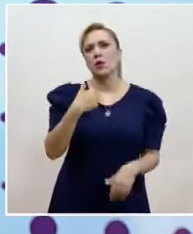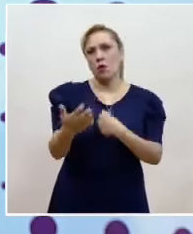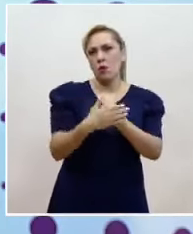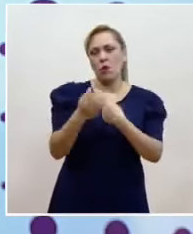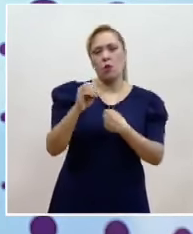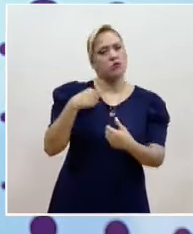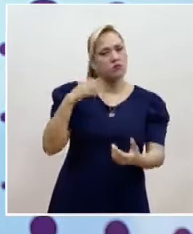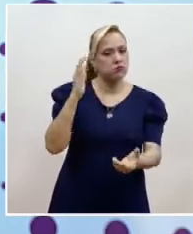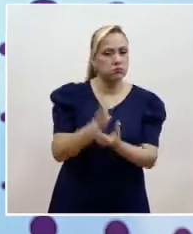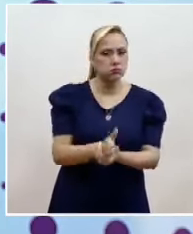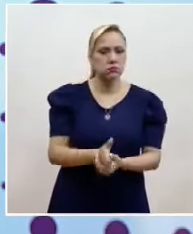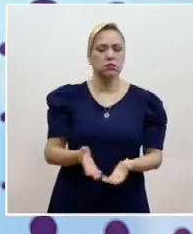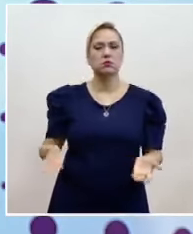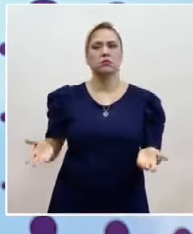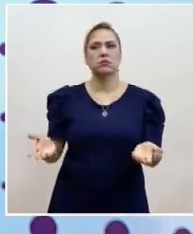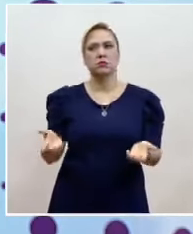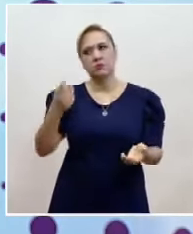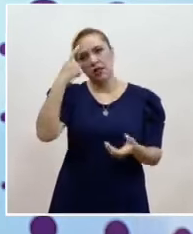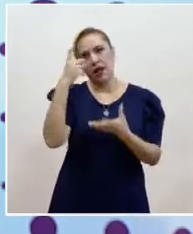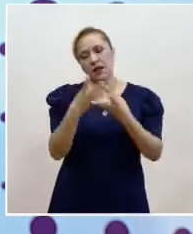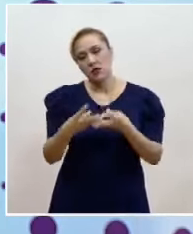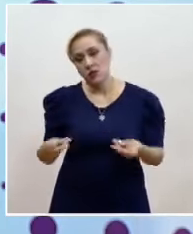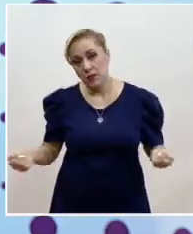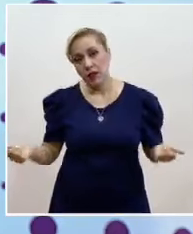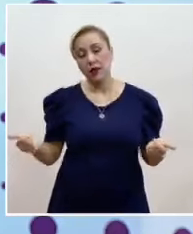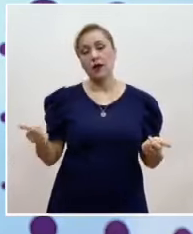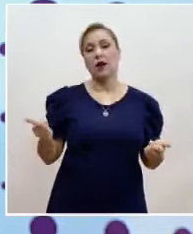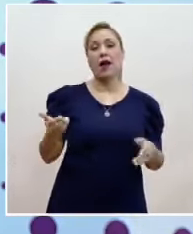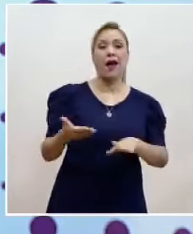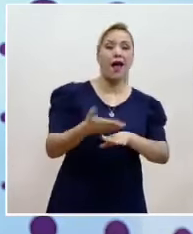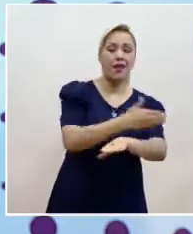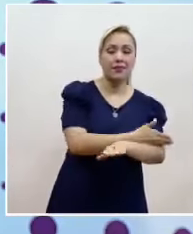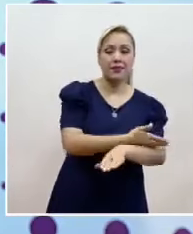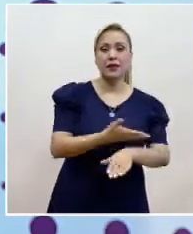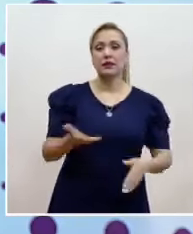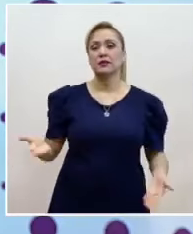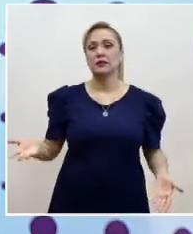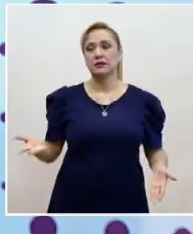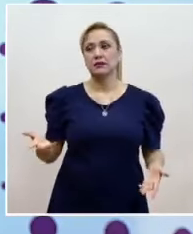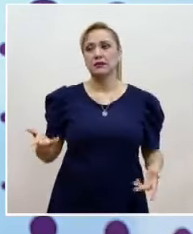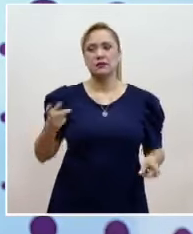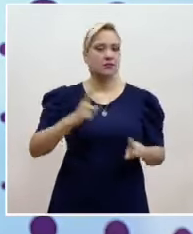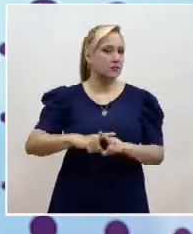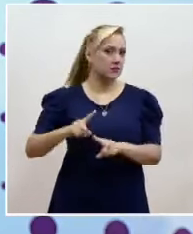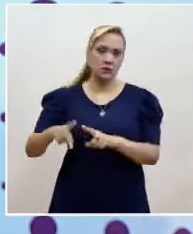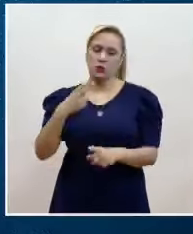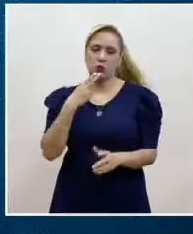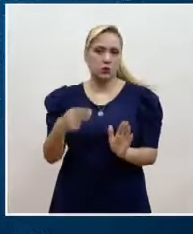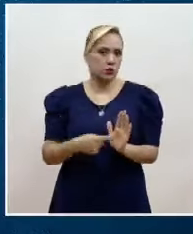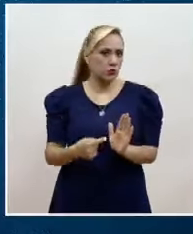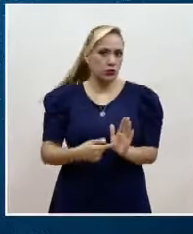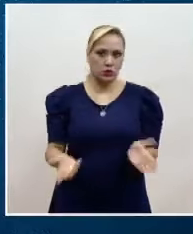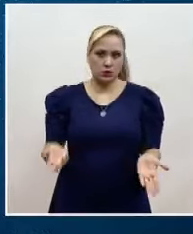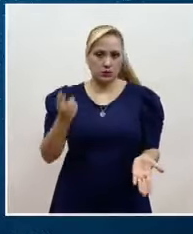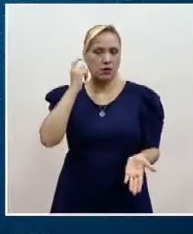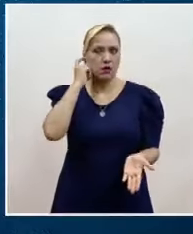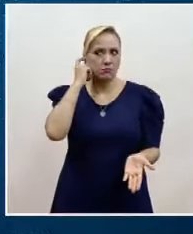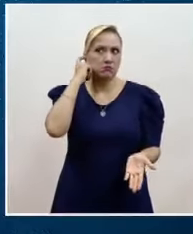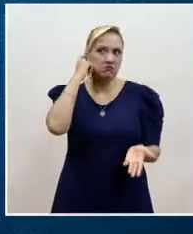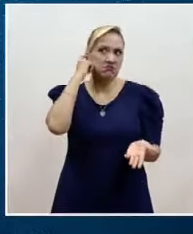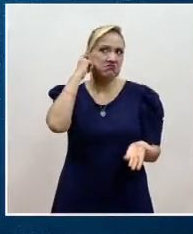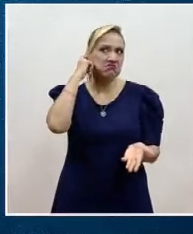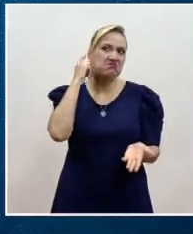con lo que son los plazos para resolver, se tiene que resolver antes de la toma de Sería posesión, muy útil. sería muy útil y creo Claro. que eso no se está